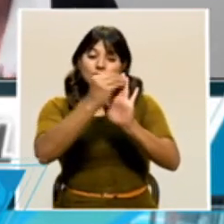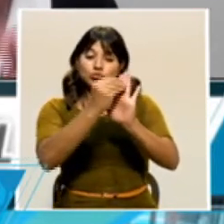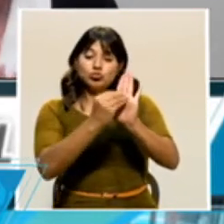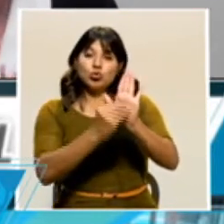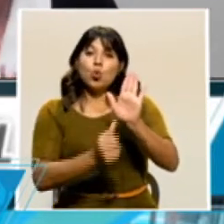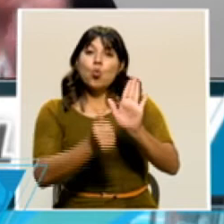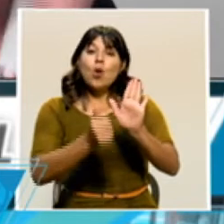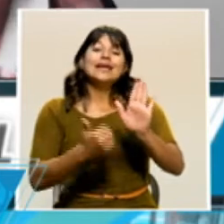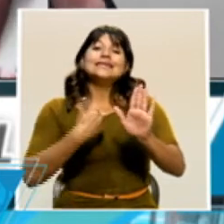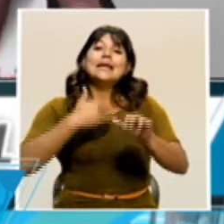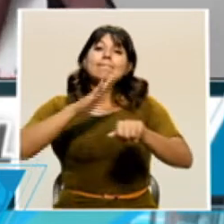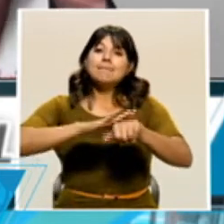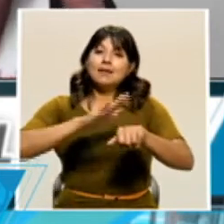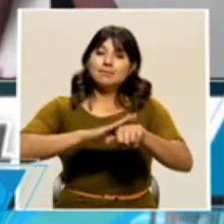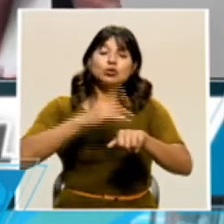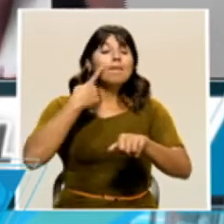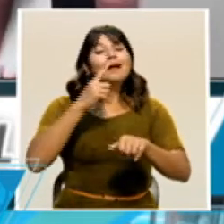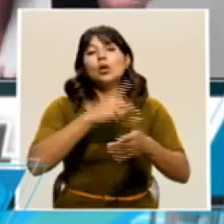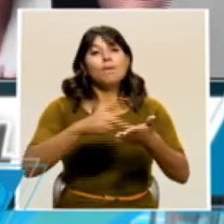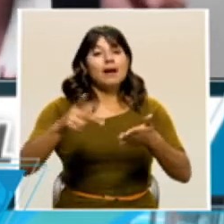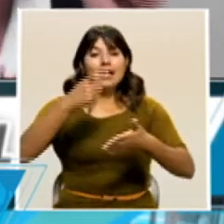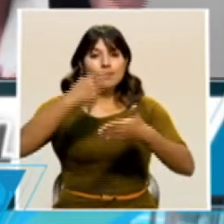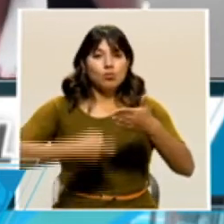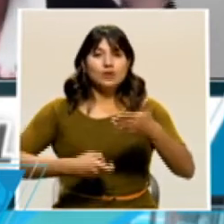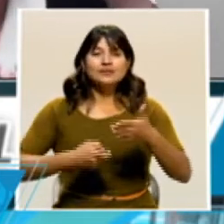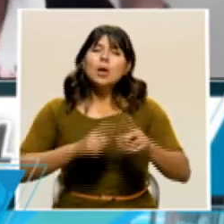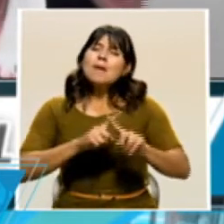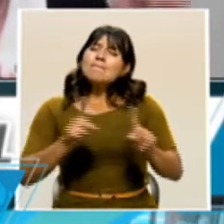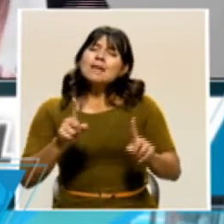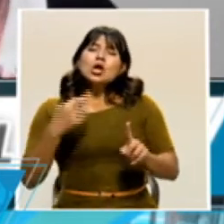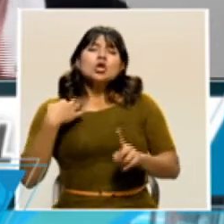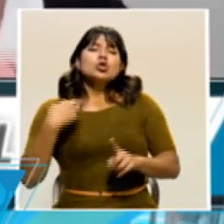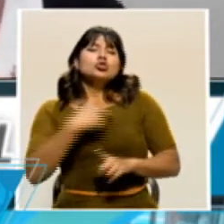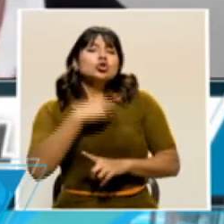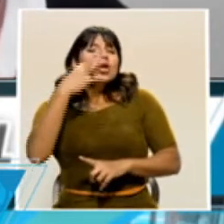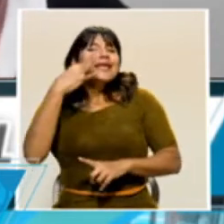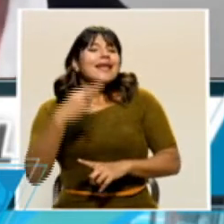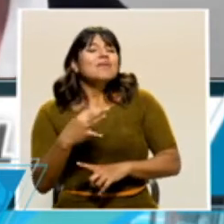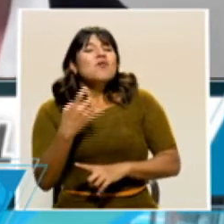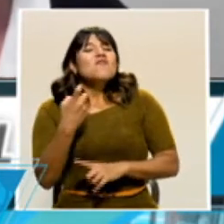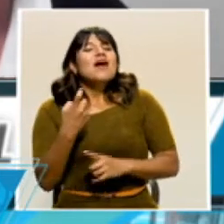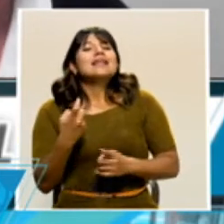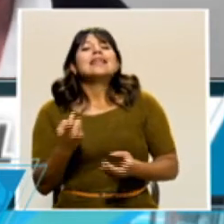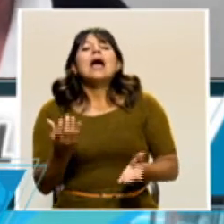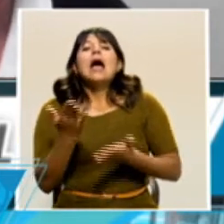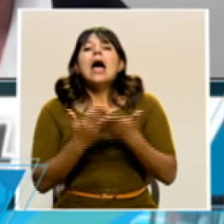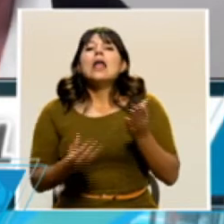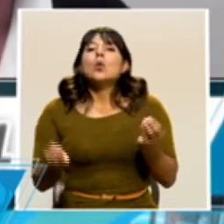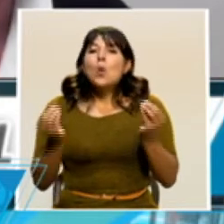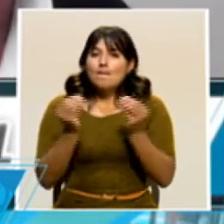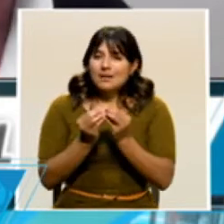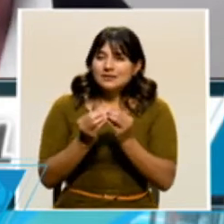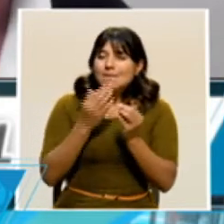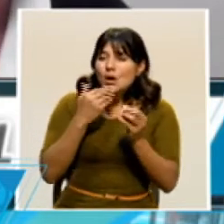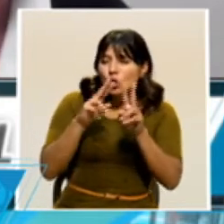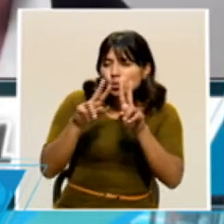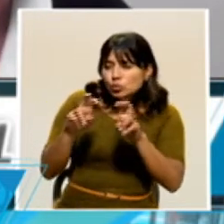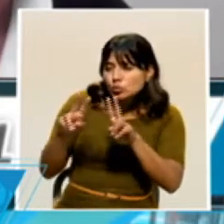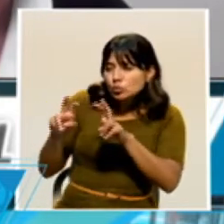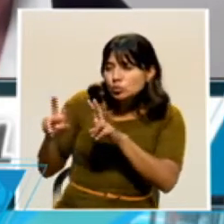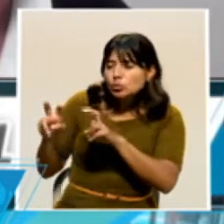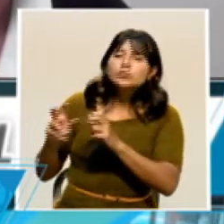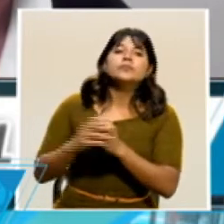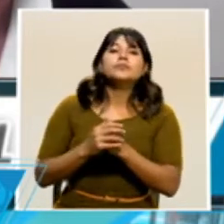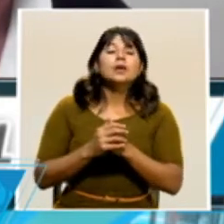eso no es suficiente, deberíamos de hacer como unas cirugías más finas y revisar esas exoneraciones. Es